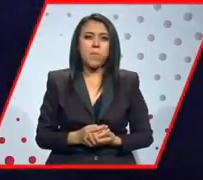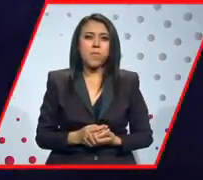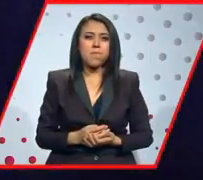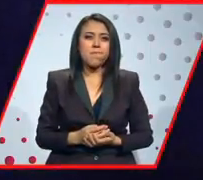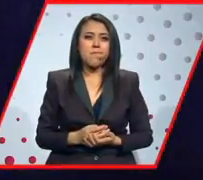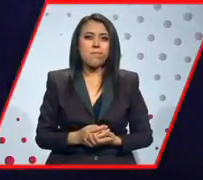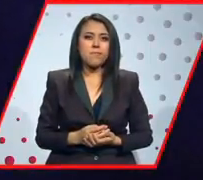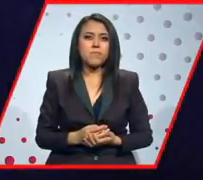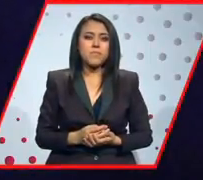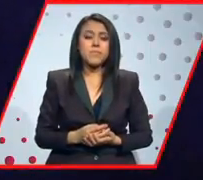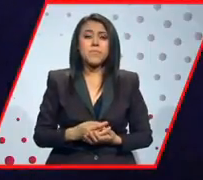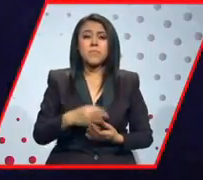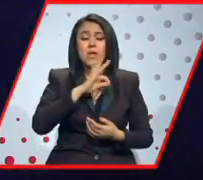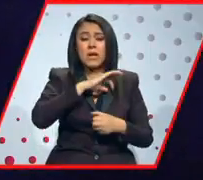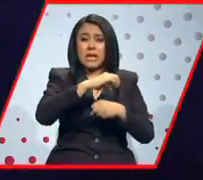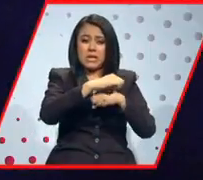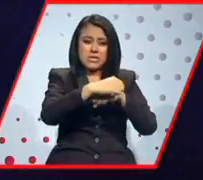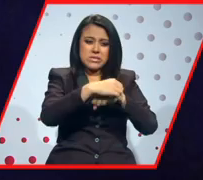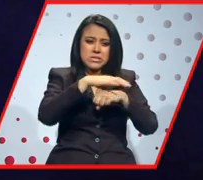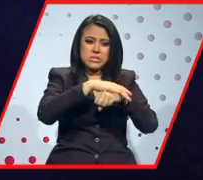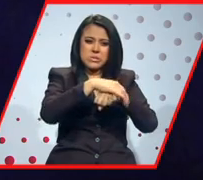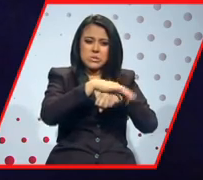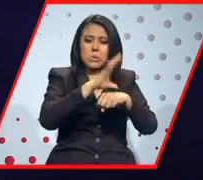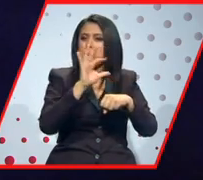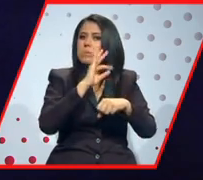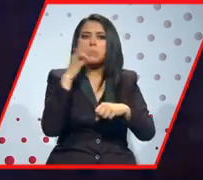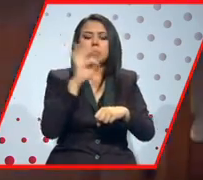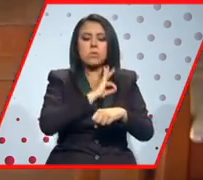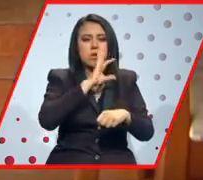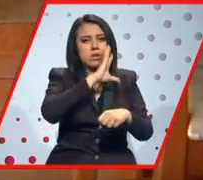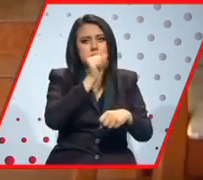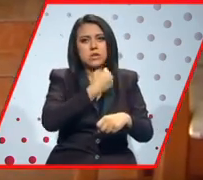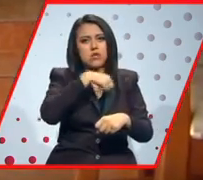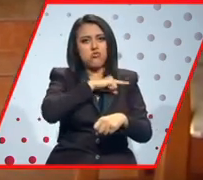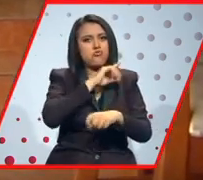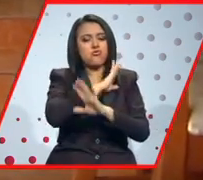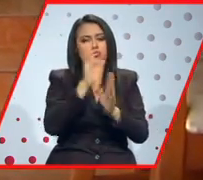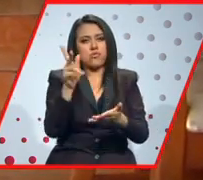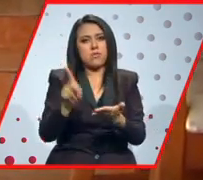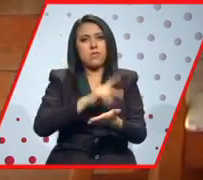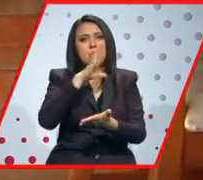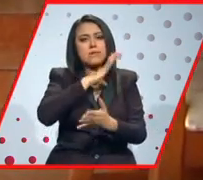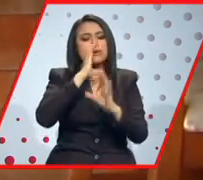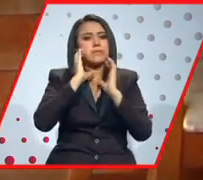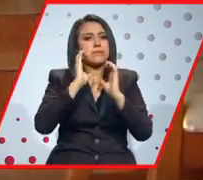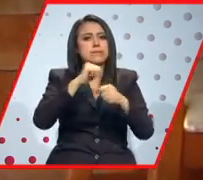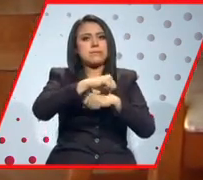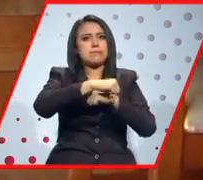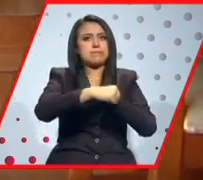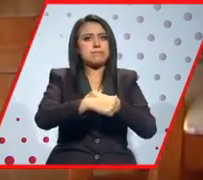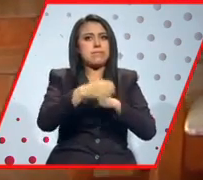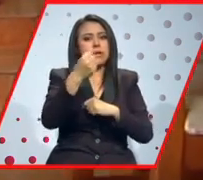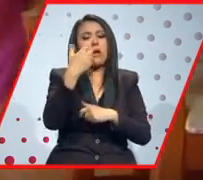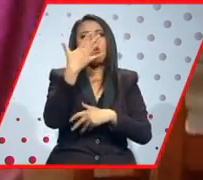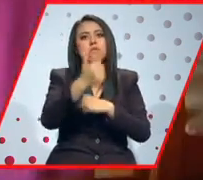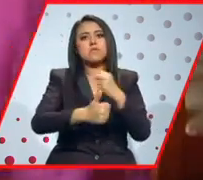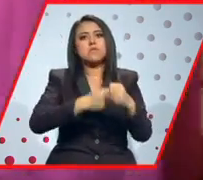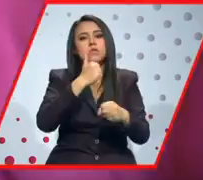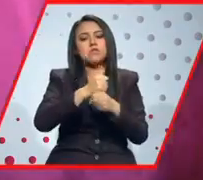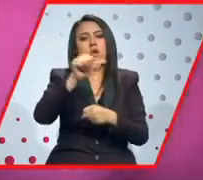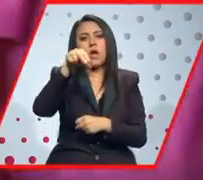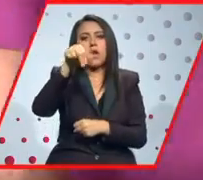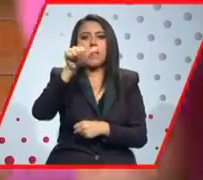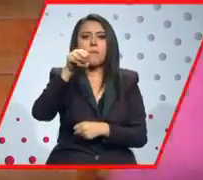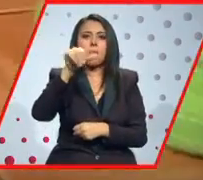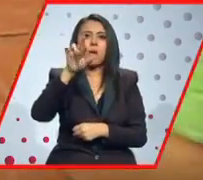la cicatriz cure al 100%. Debido a la delicada operación y a la edad de doña Ana María,